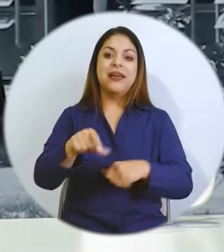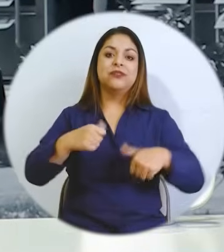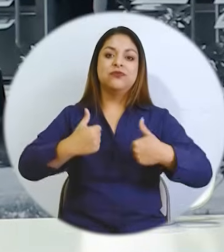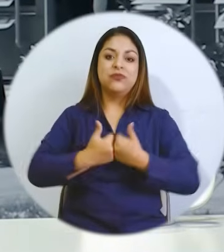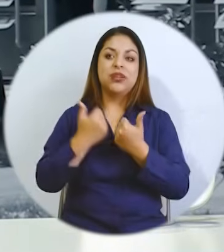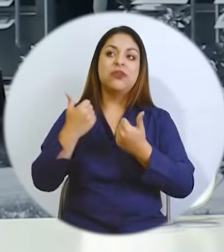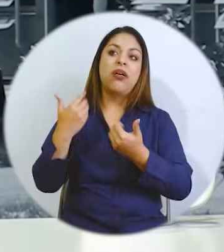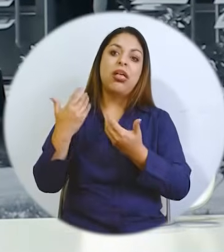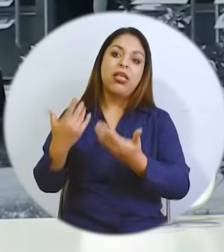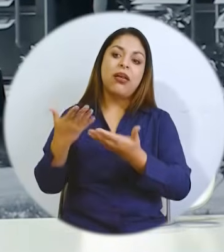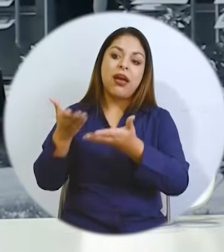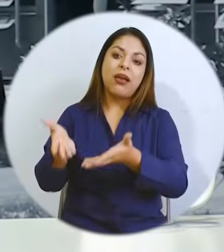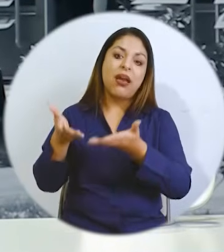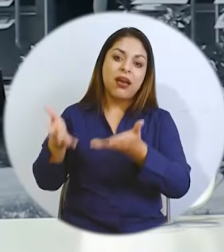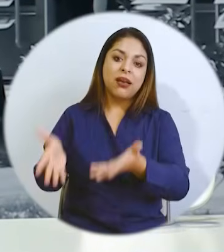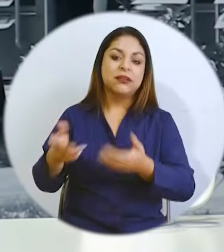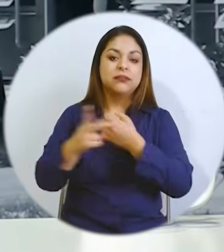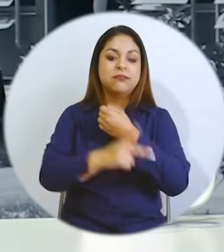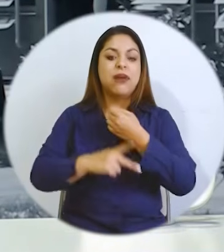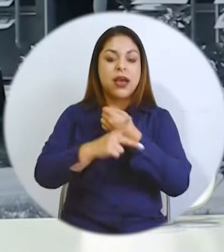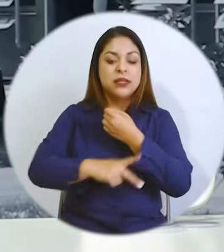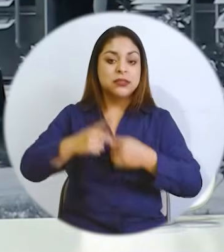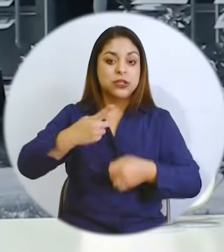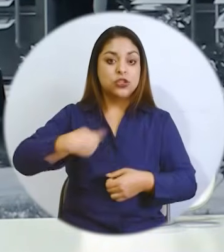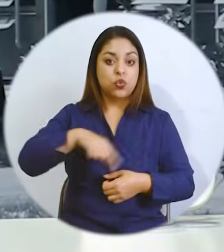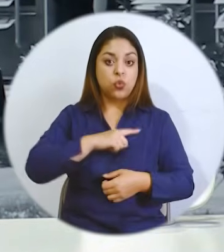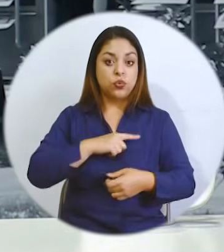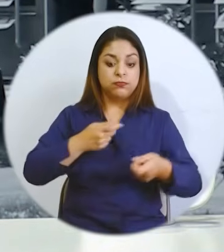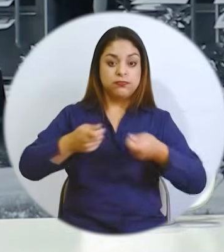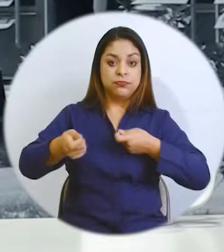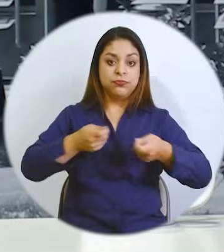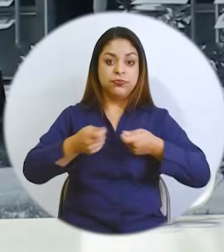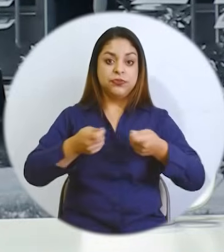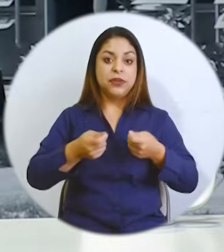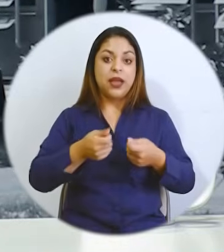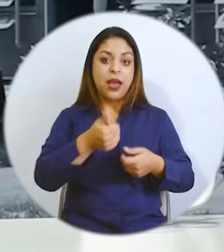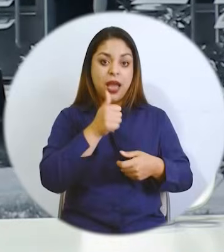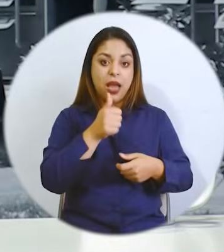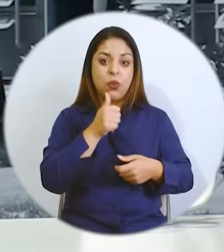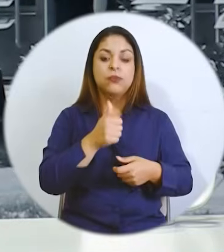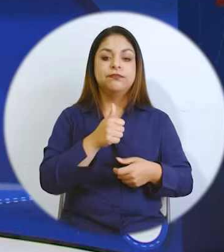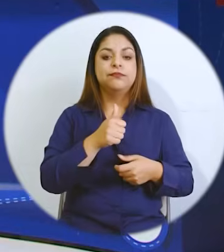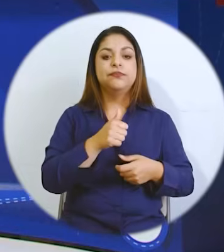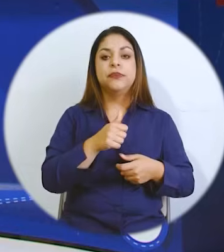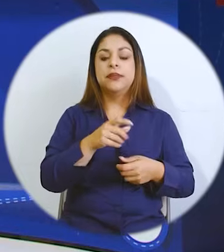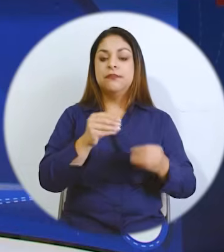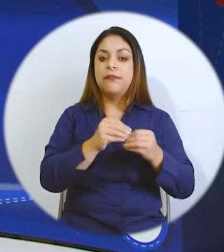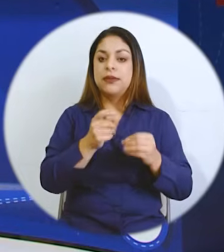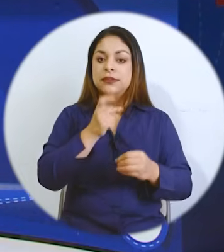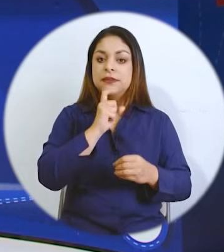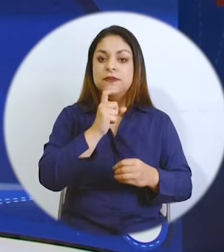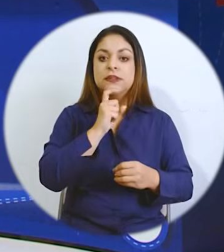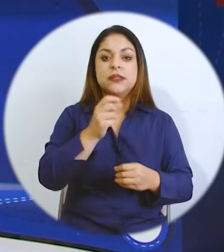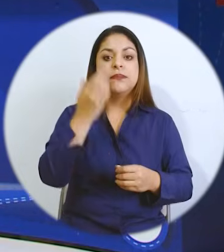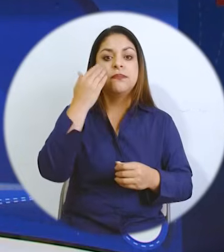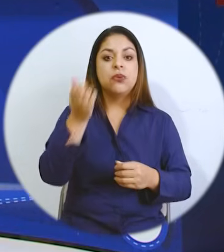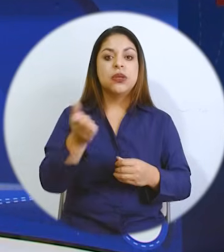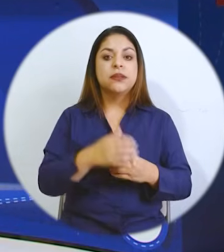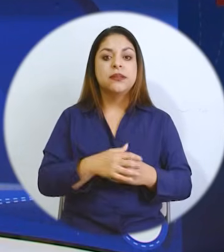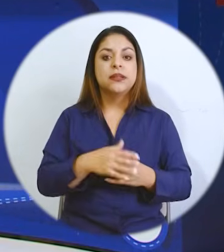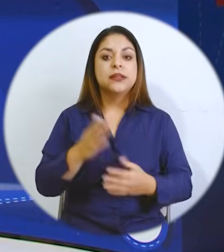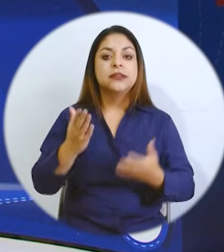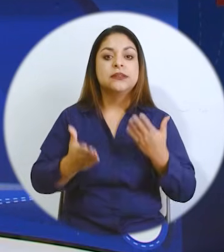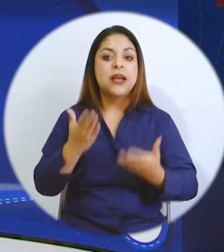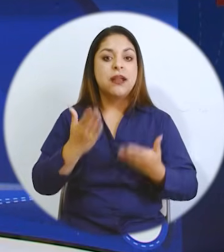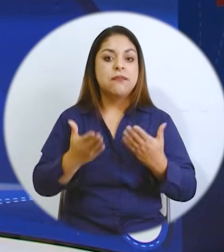que tenemos ahí, ¿verdad?, como país, y que nosotros en la gestión del recurso hídrico se nos hace más difícil